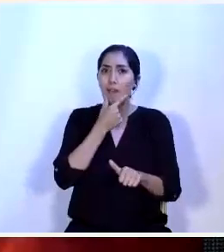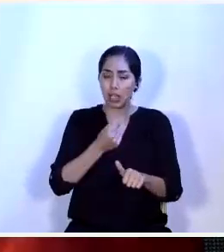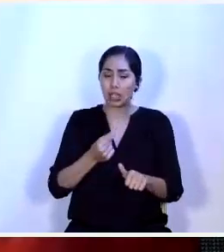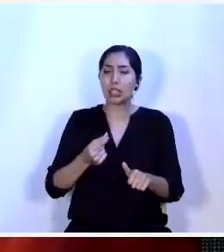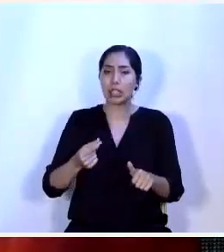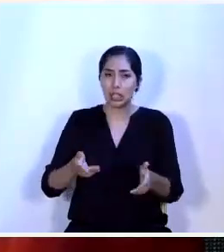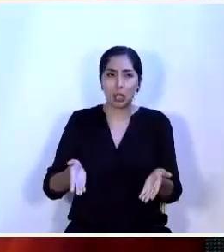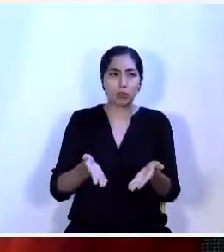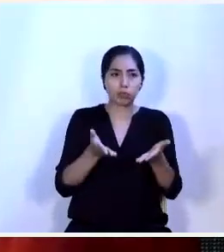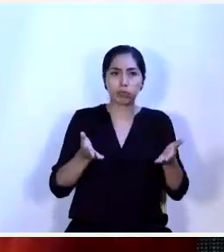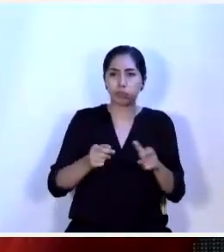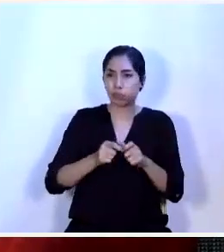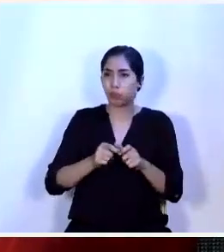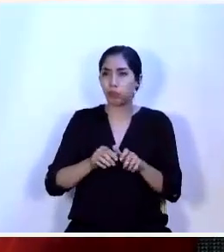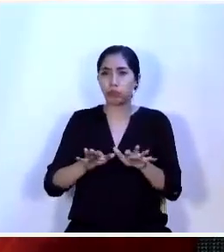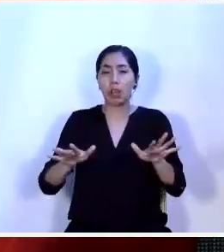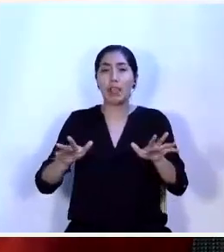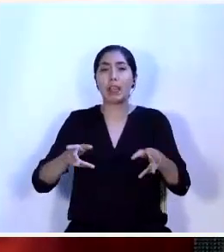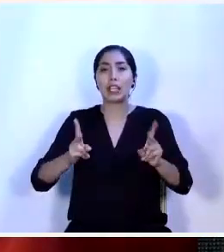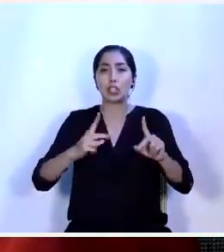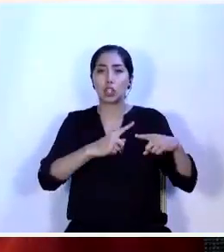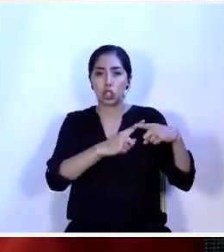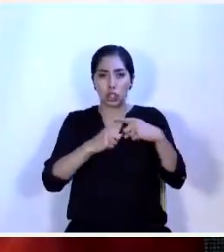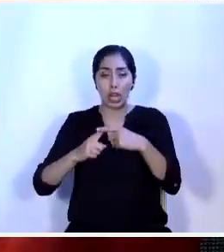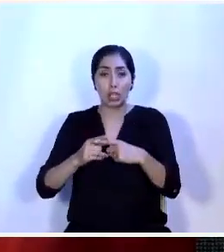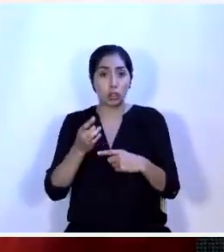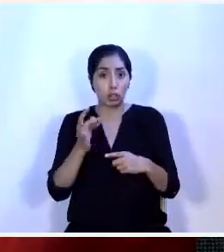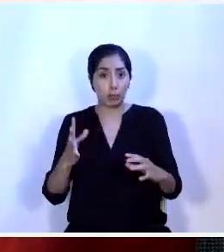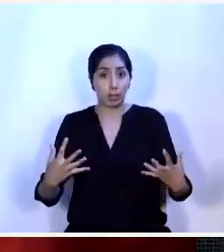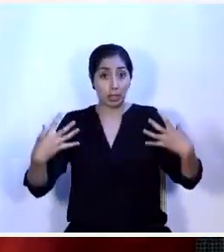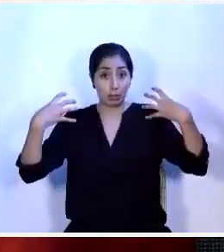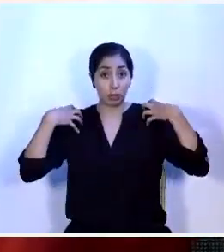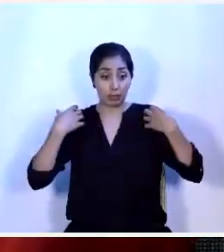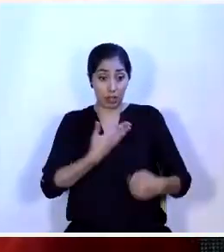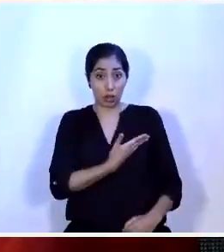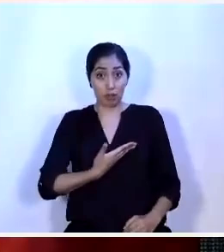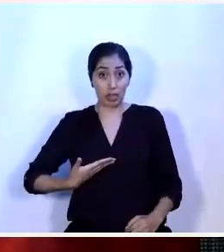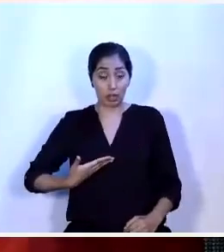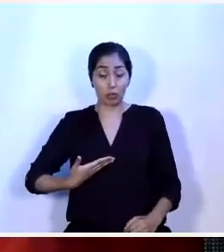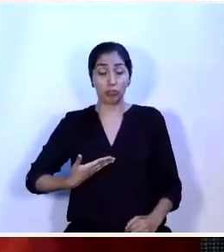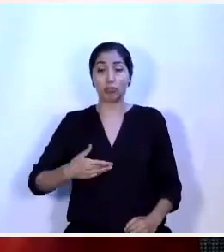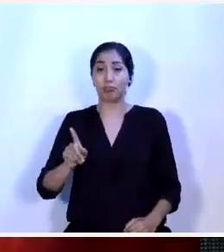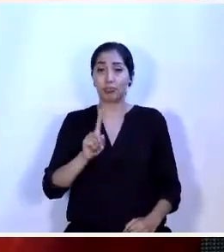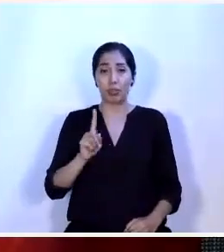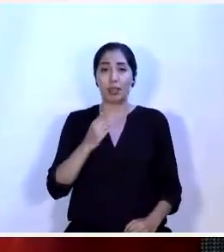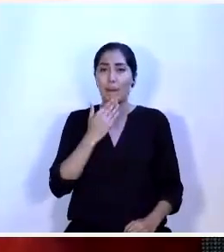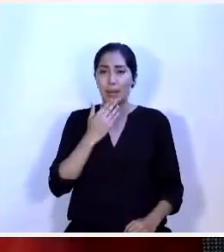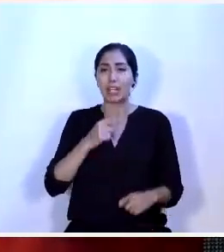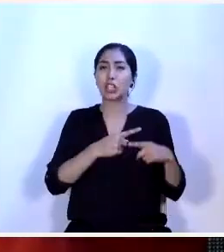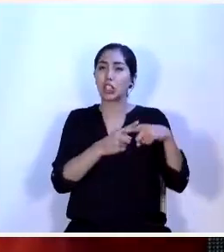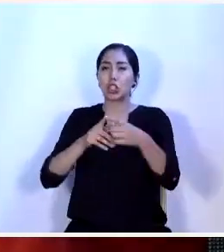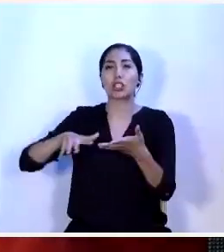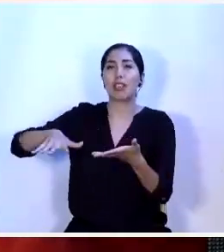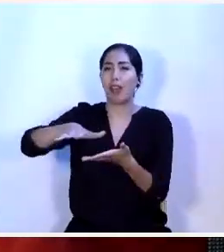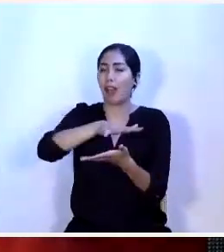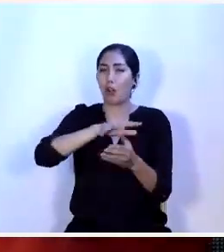tarea que no le compete solo al gobierno, es una tarea que le compete a la sociedad entera y en donde los empresarios, las empresarias juegan